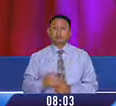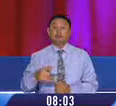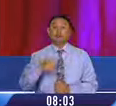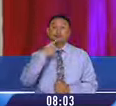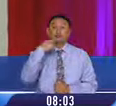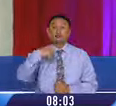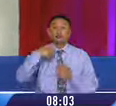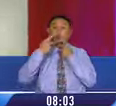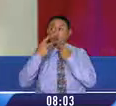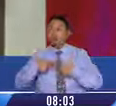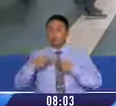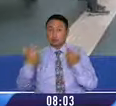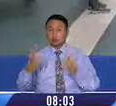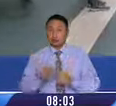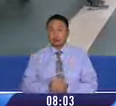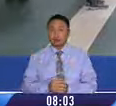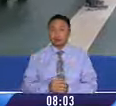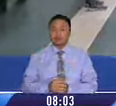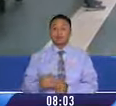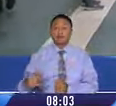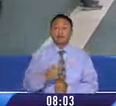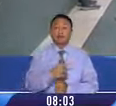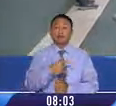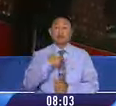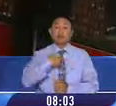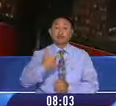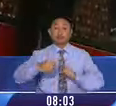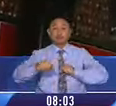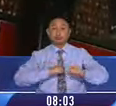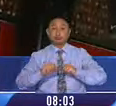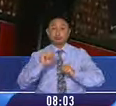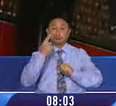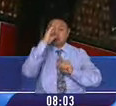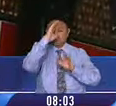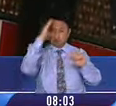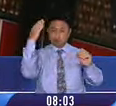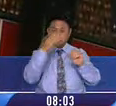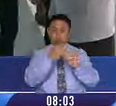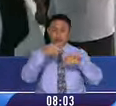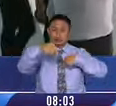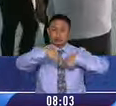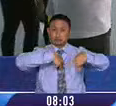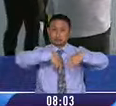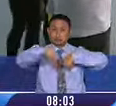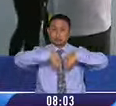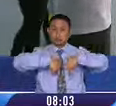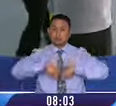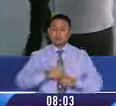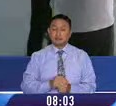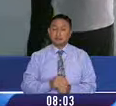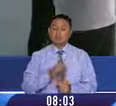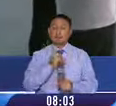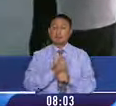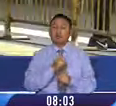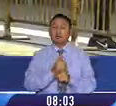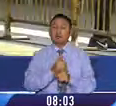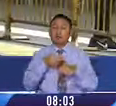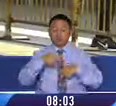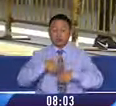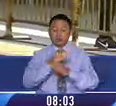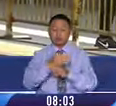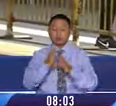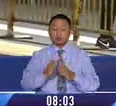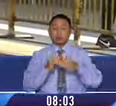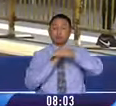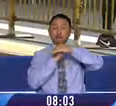dijo públicamente que una de las prioridades de su gestión es la movilidad, por lo que el correcto funcionamiento